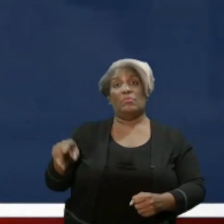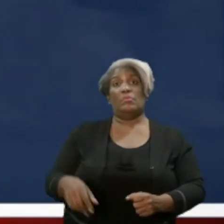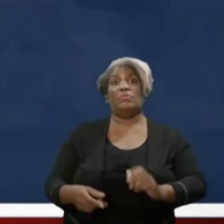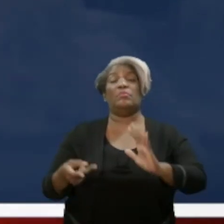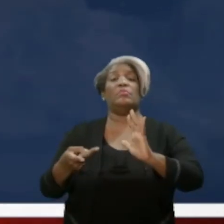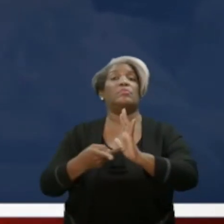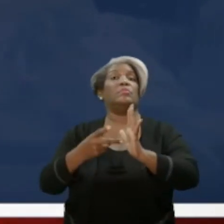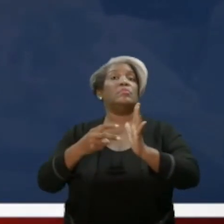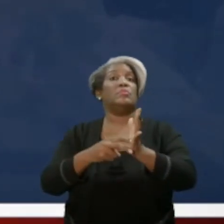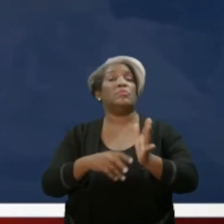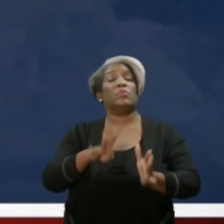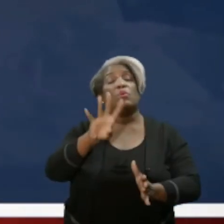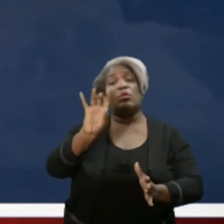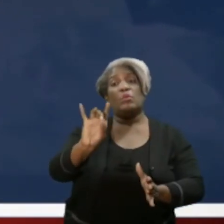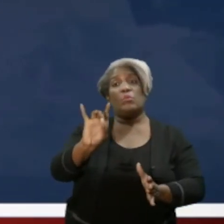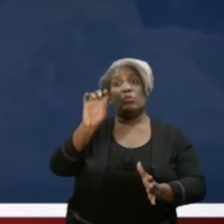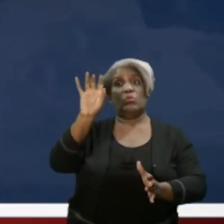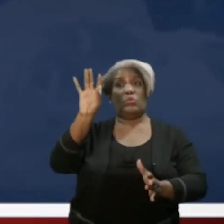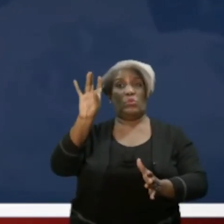4.8,